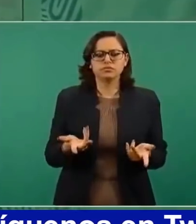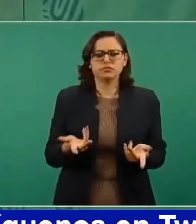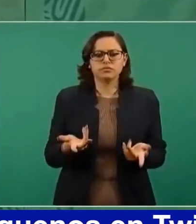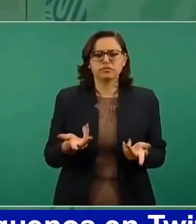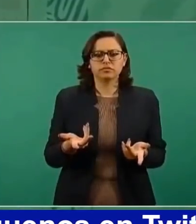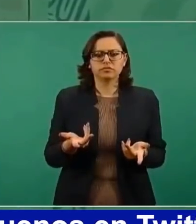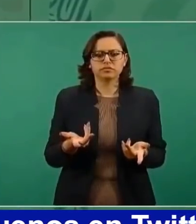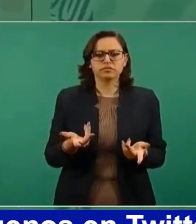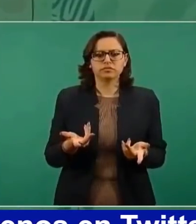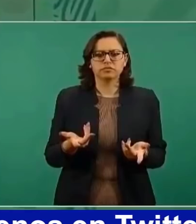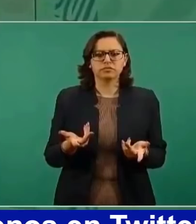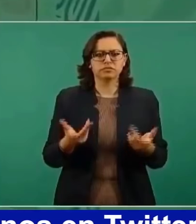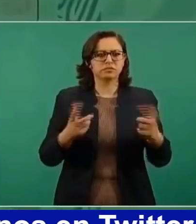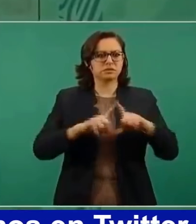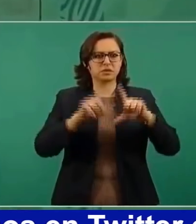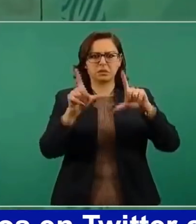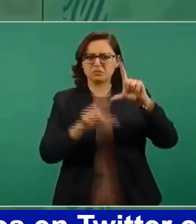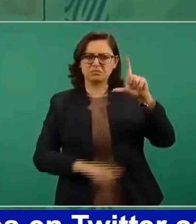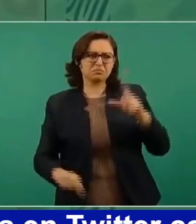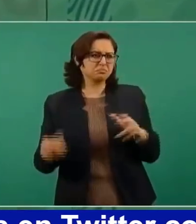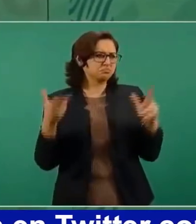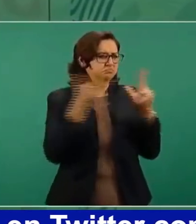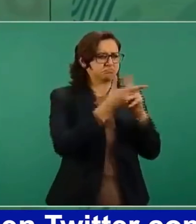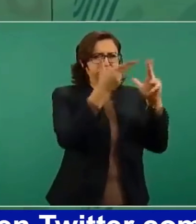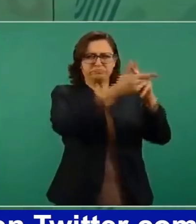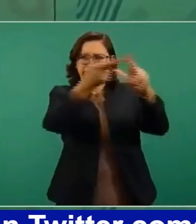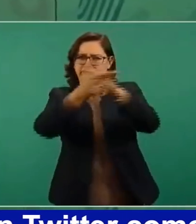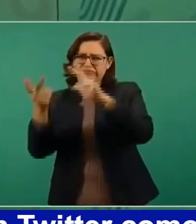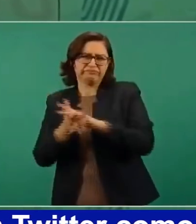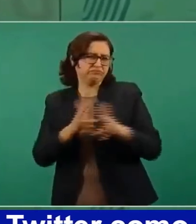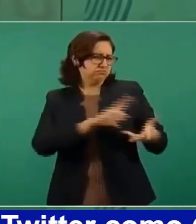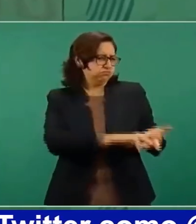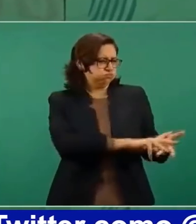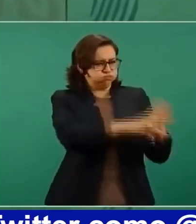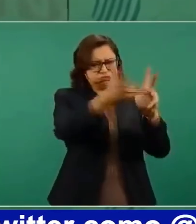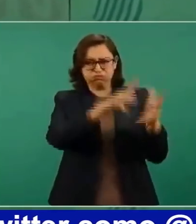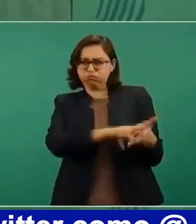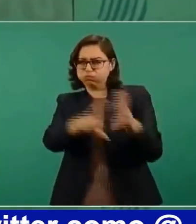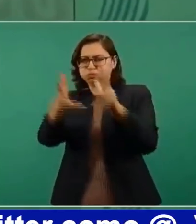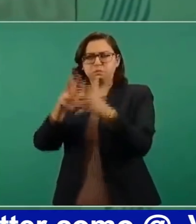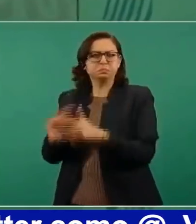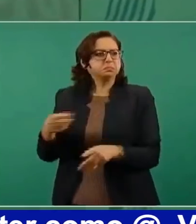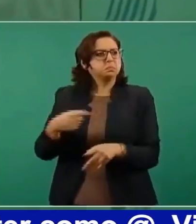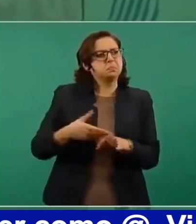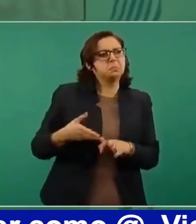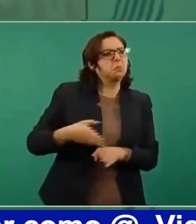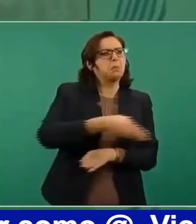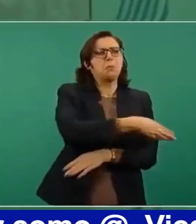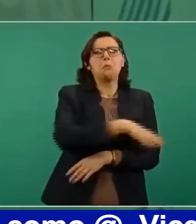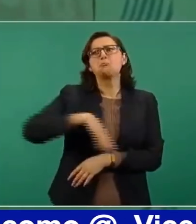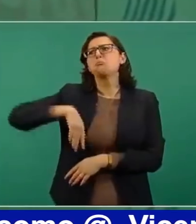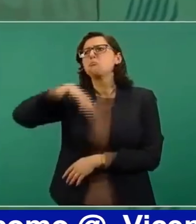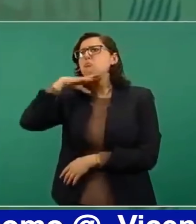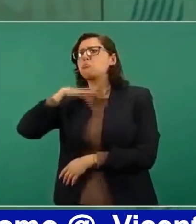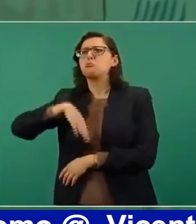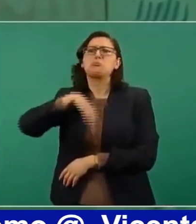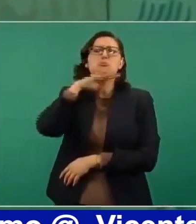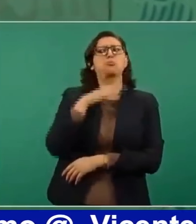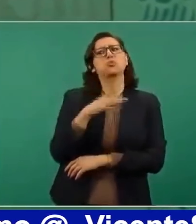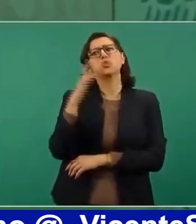cuando convirtieron al país en un cementerio. De repente,